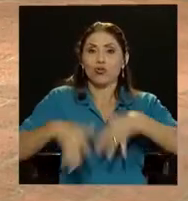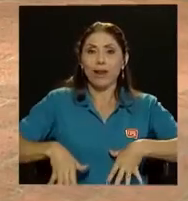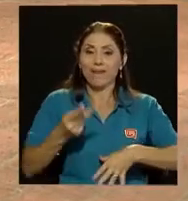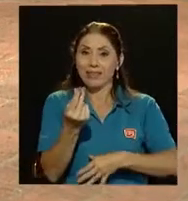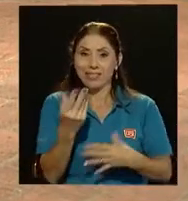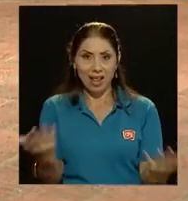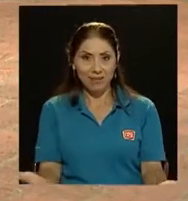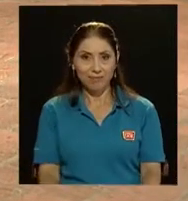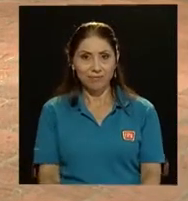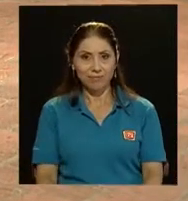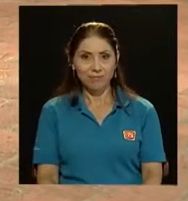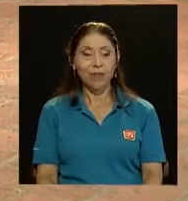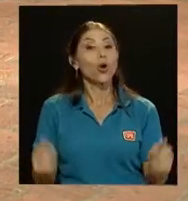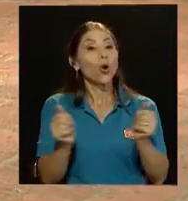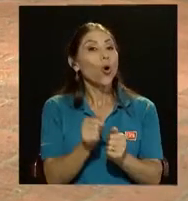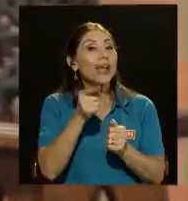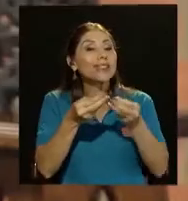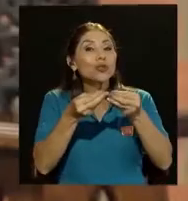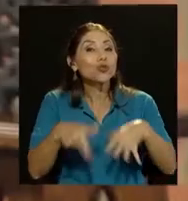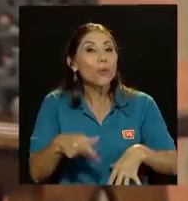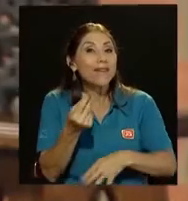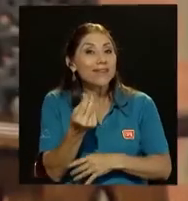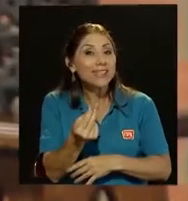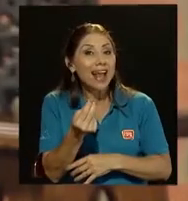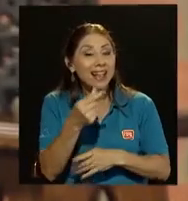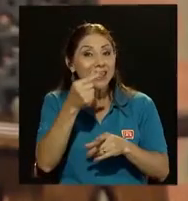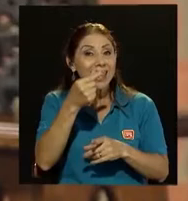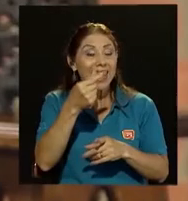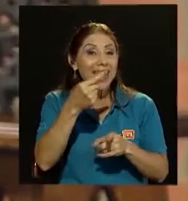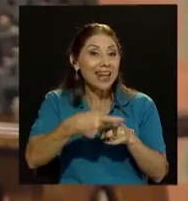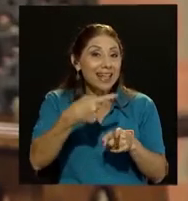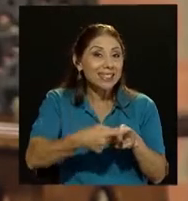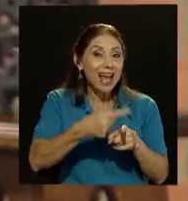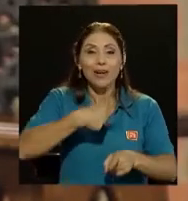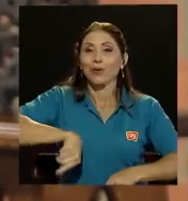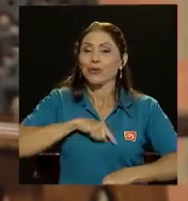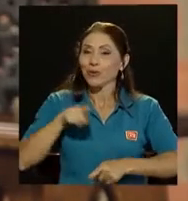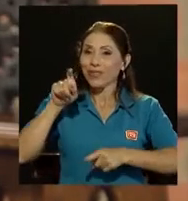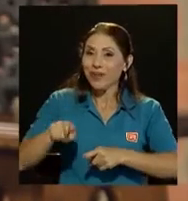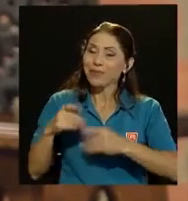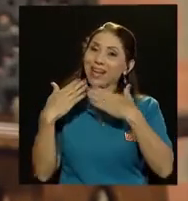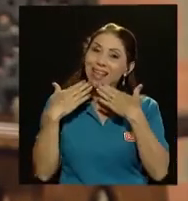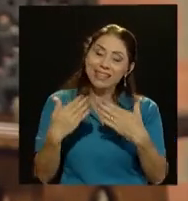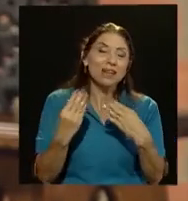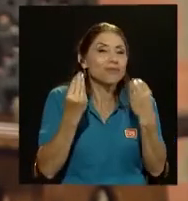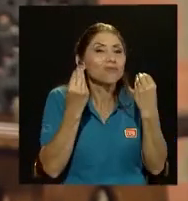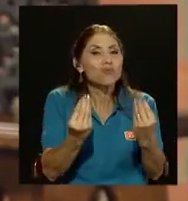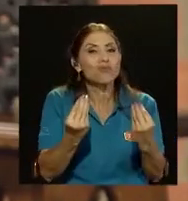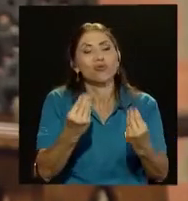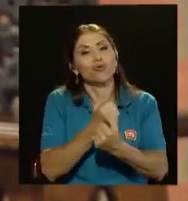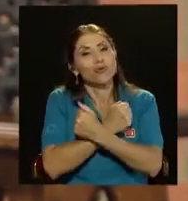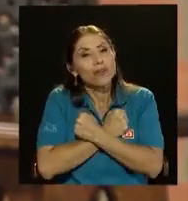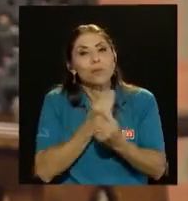con ese superávit fiscal de Grecia, tenemos que agradecer el superávit de colaboración, de afecto, que